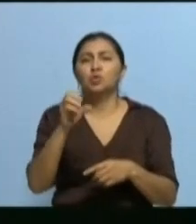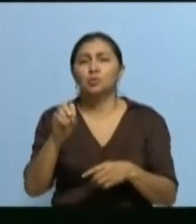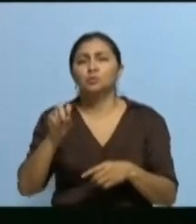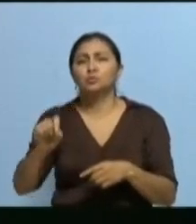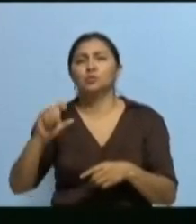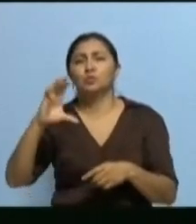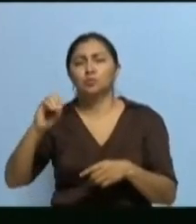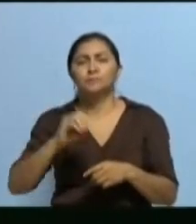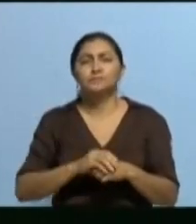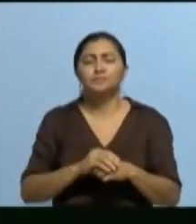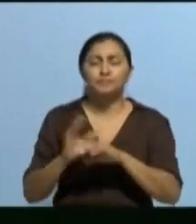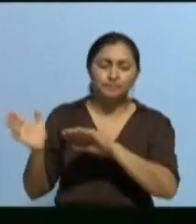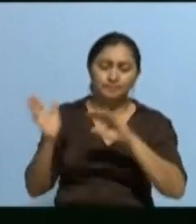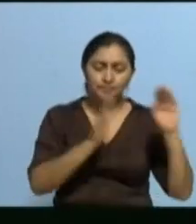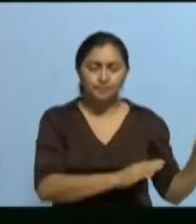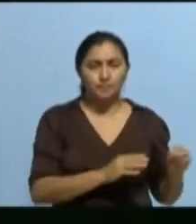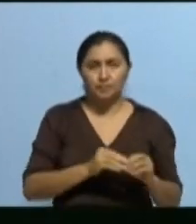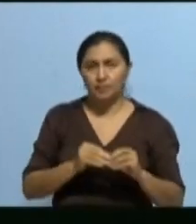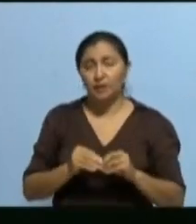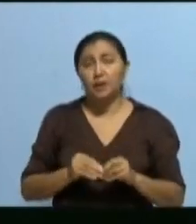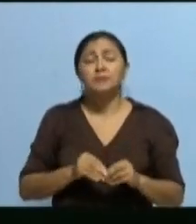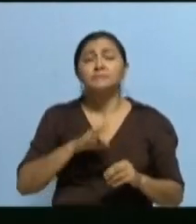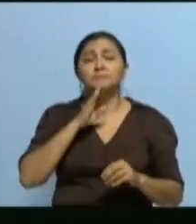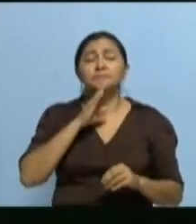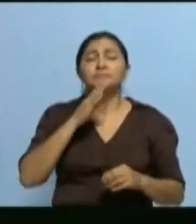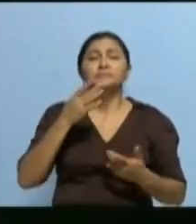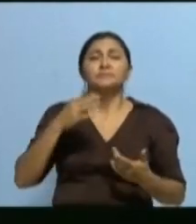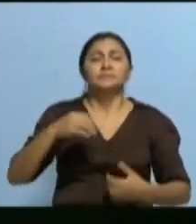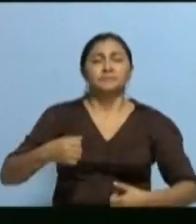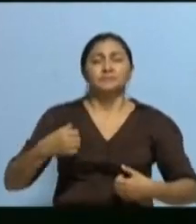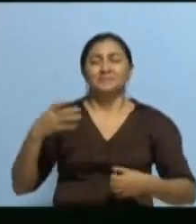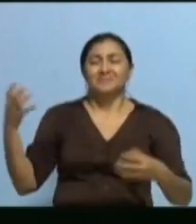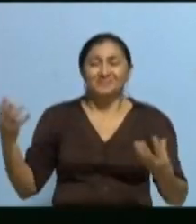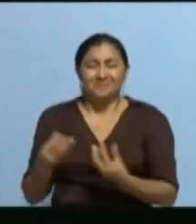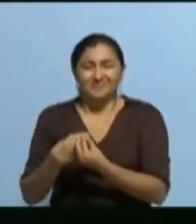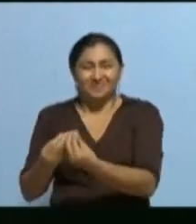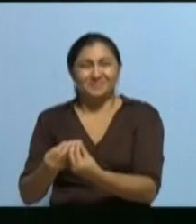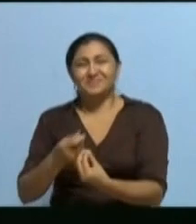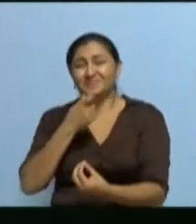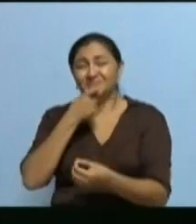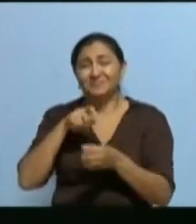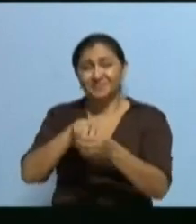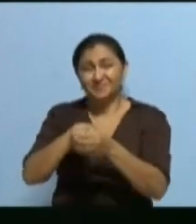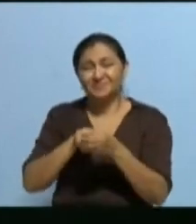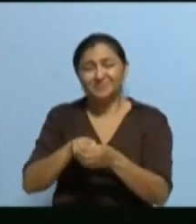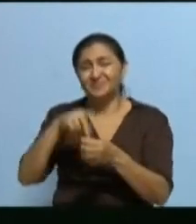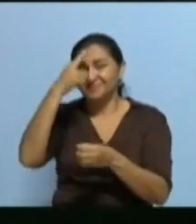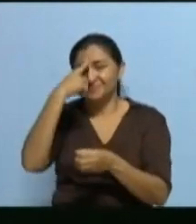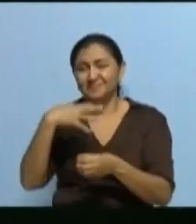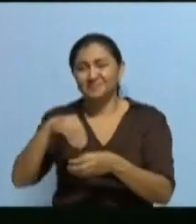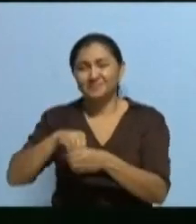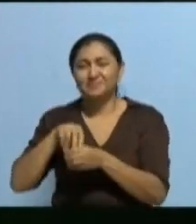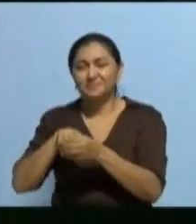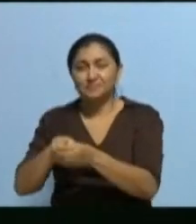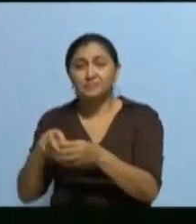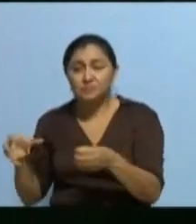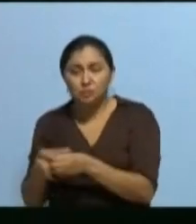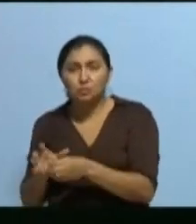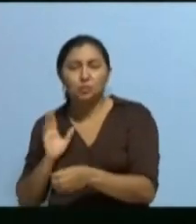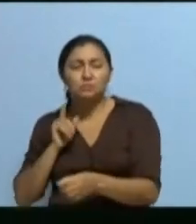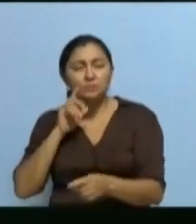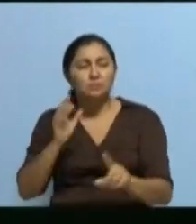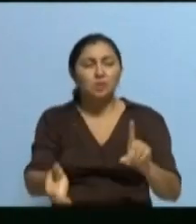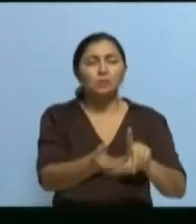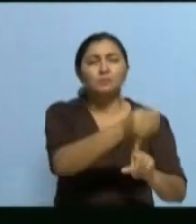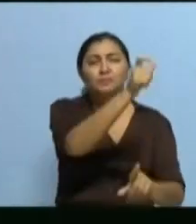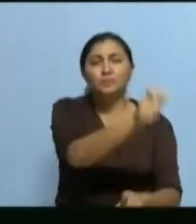www.santamarta.gob.co. En otras noticias, uniformados de Tránsito y Transporte de la Policía Metropolitana de Santa Marta capturaron a un sujeto, el